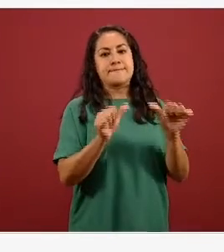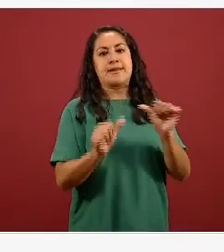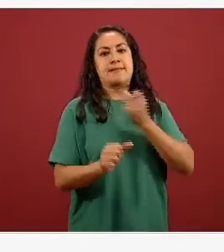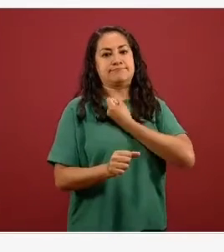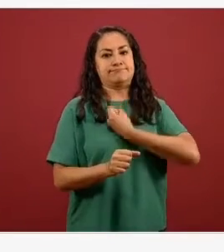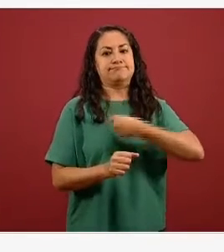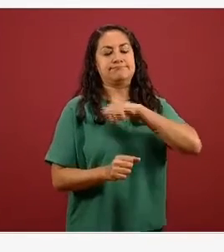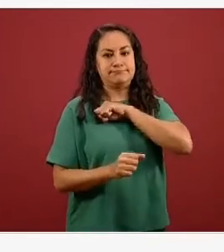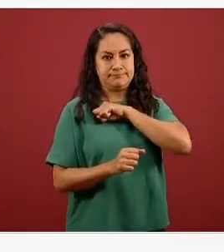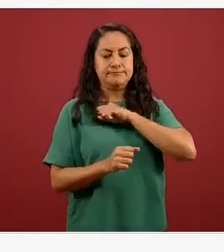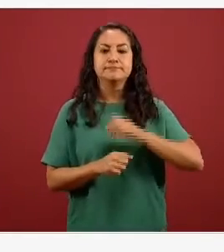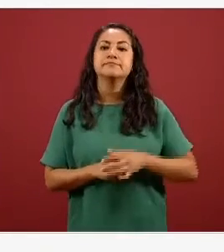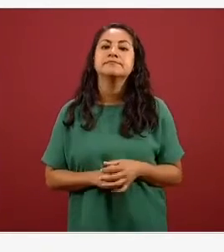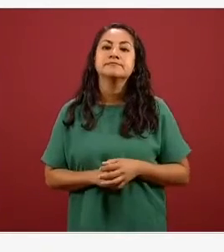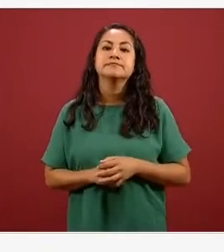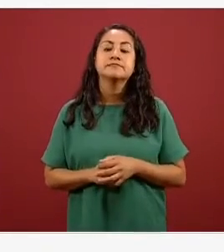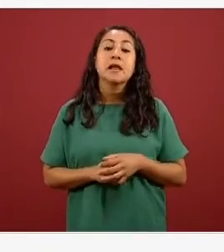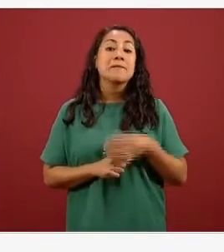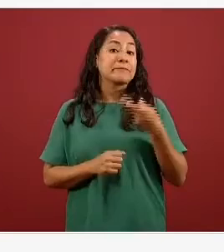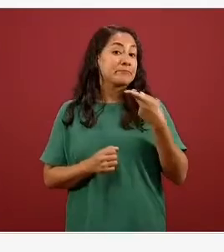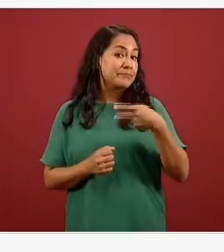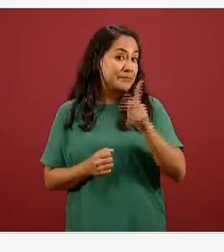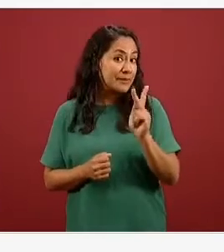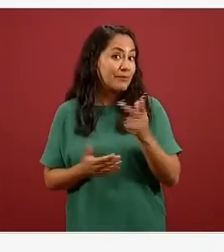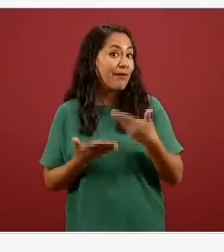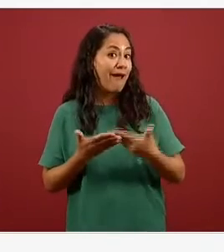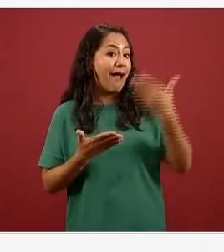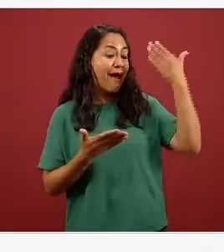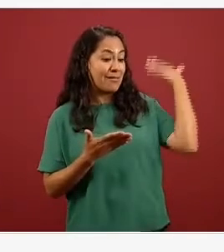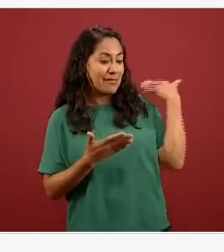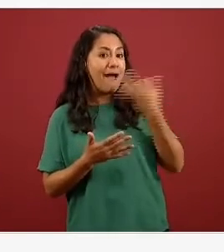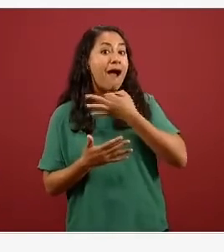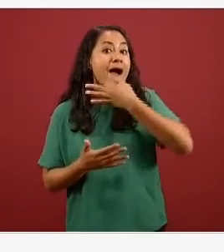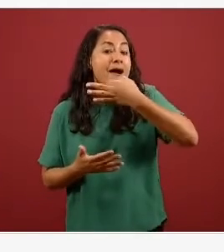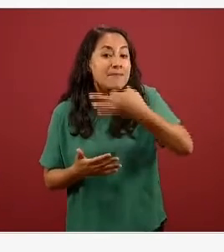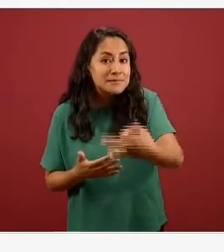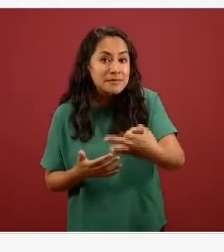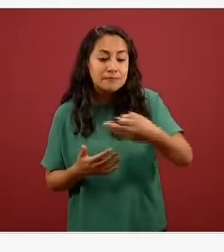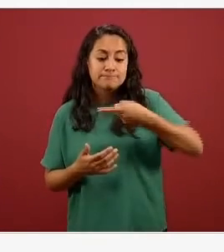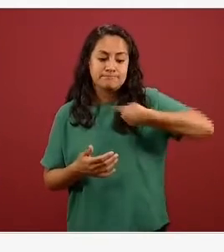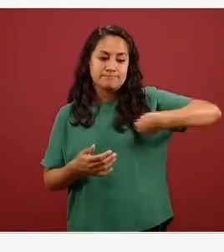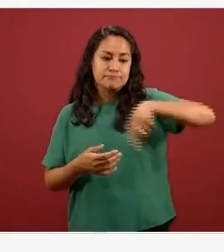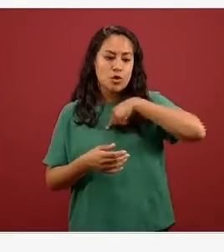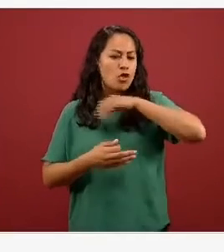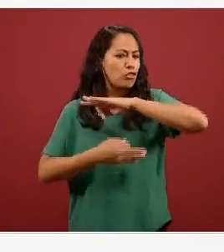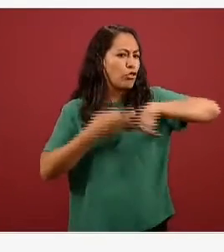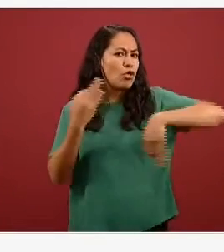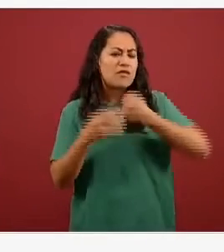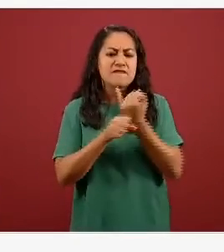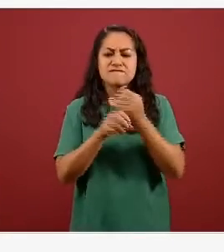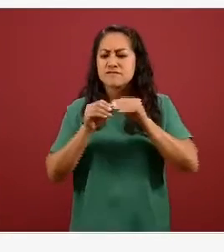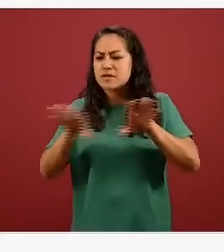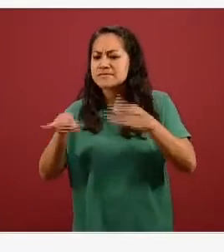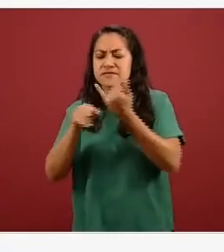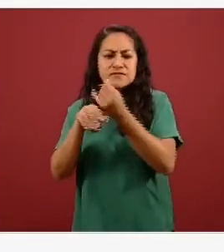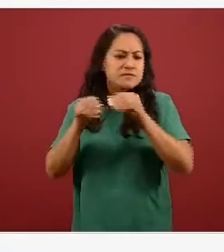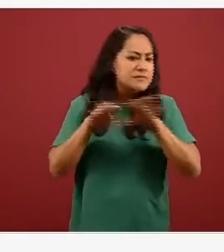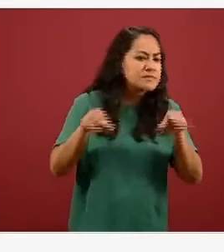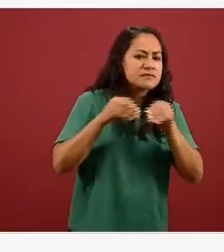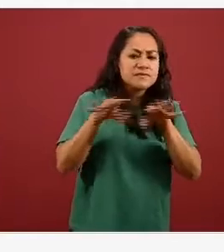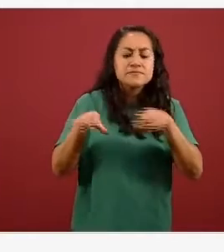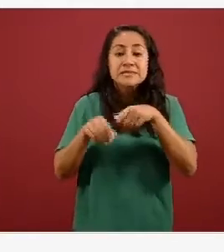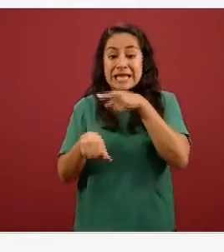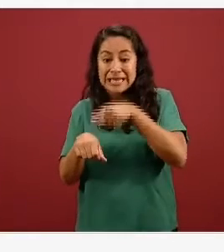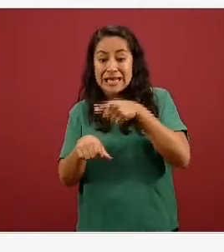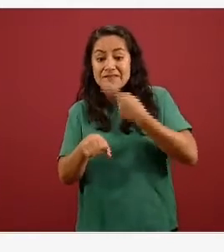12.872, pero comentábamos en conferencias previas que precisamente estamos graficando tanto confirmados como sospechosos para poder